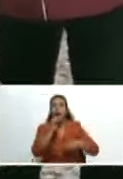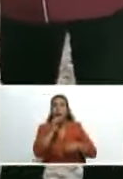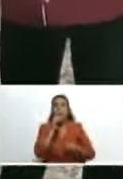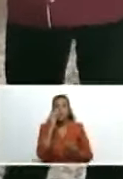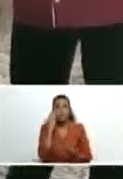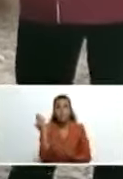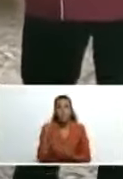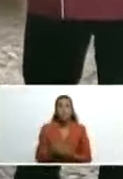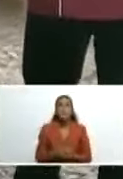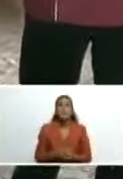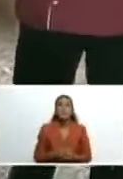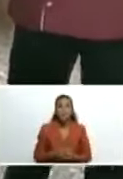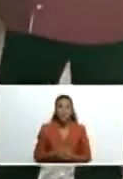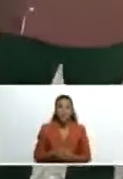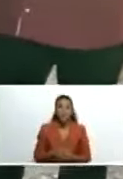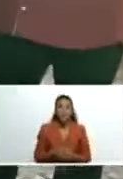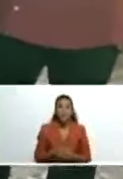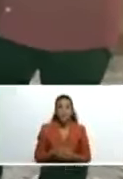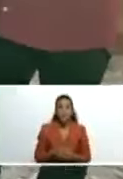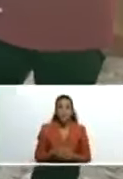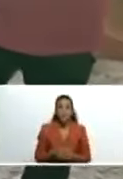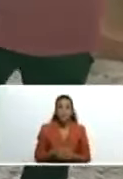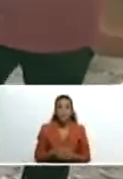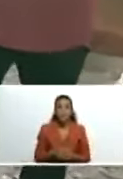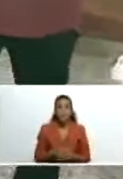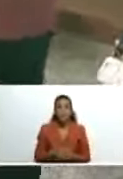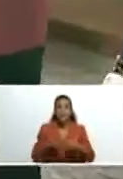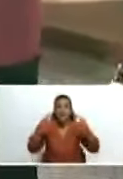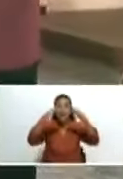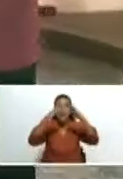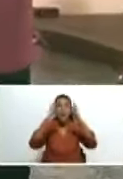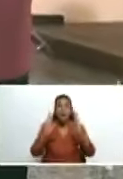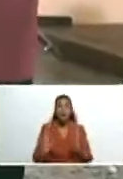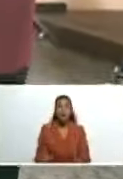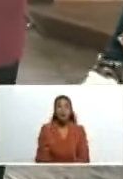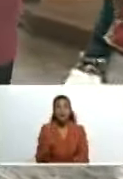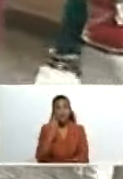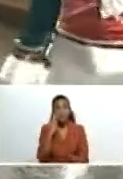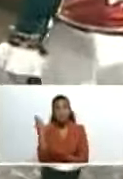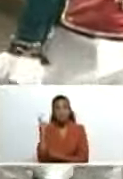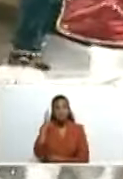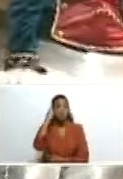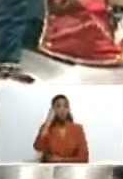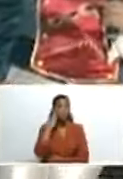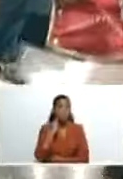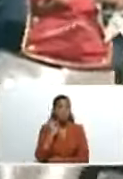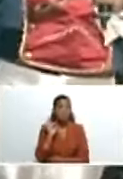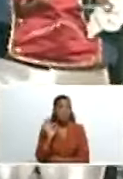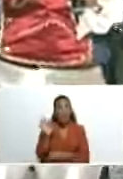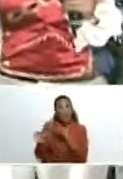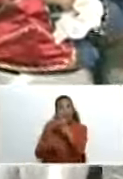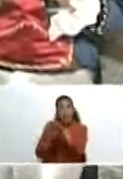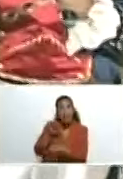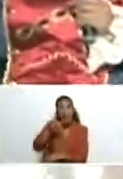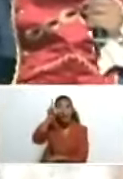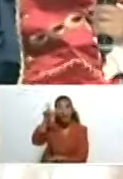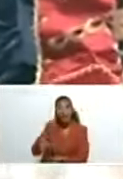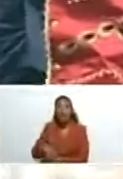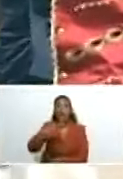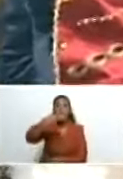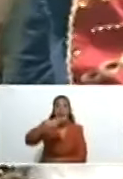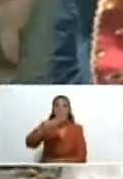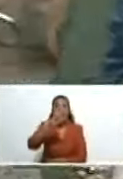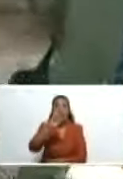Allí lo tenemos, pues. Casa del Libertador. Estaba explicando Ernesto Villegas